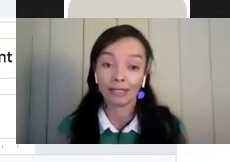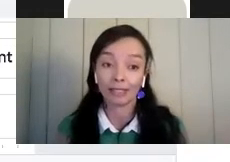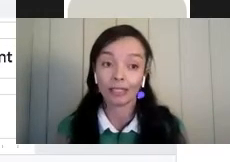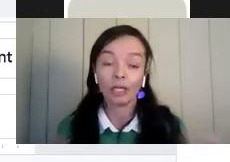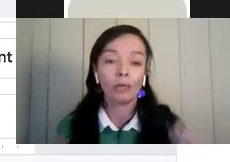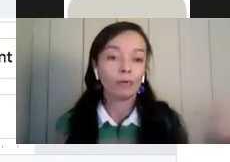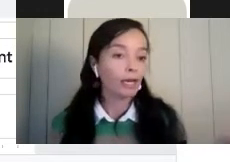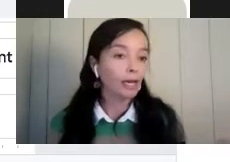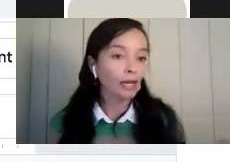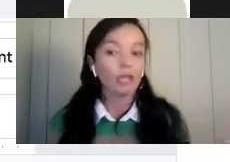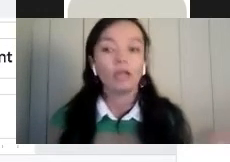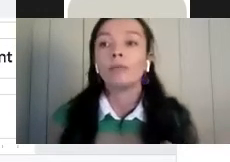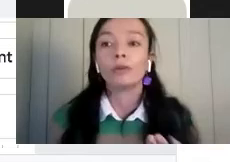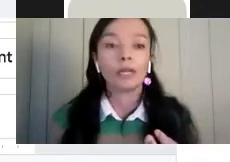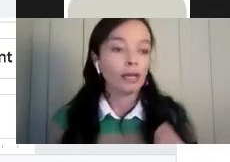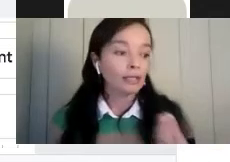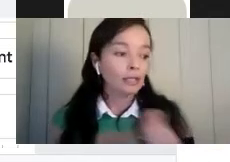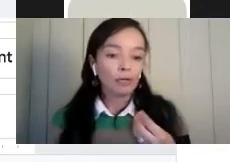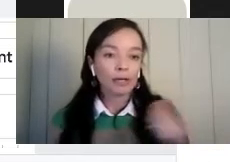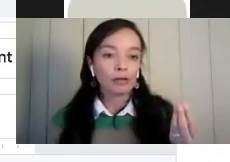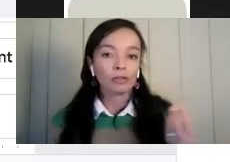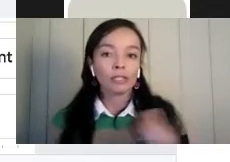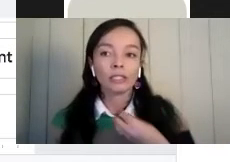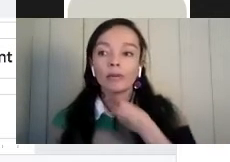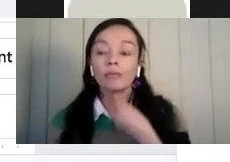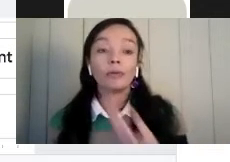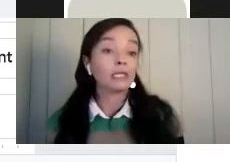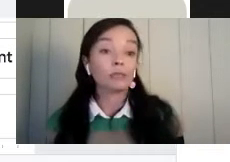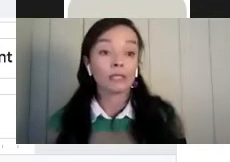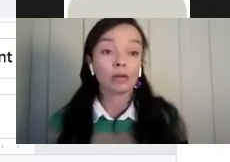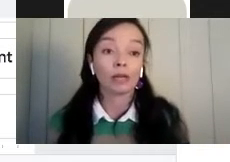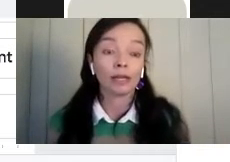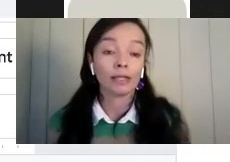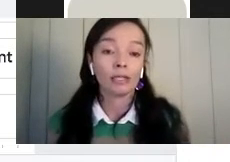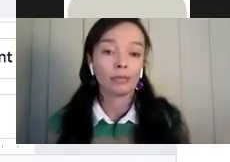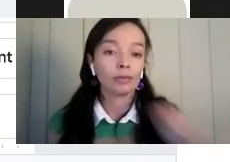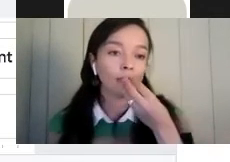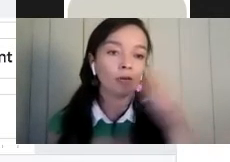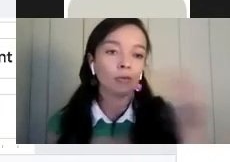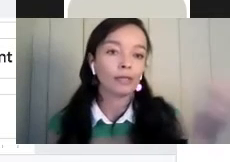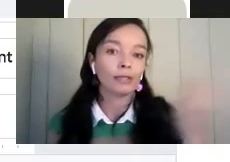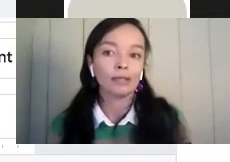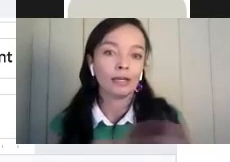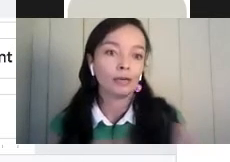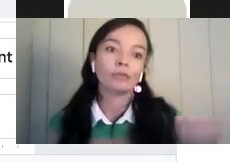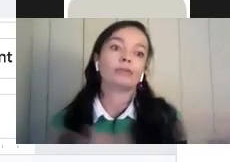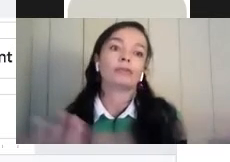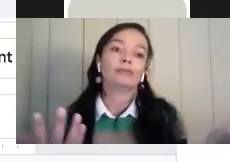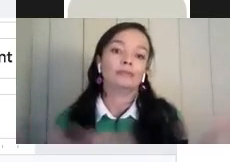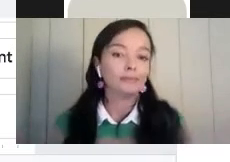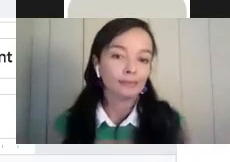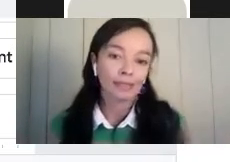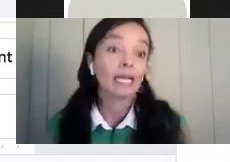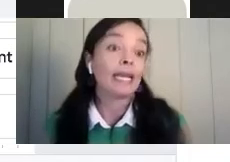hacer señas. ¿Por qué? Porque él se comunicaba con señas para poder expresar lo que quería decir. Pero sí ya lo puede decir en la voz.